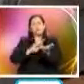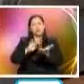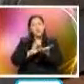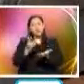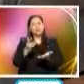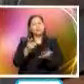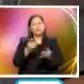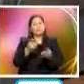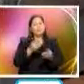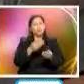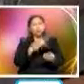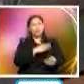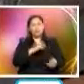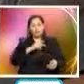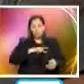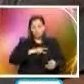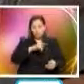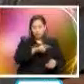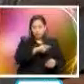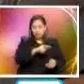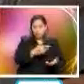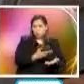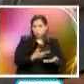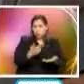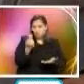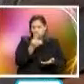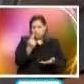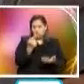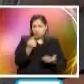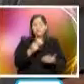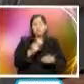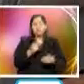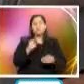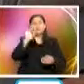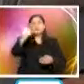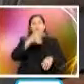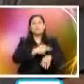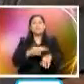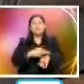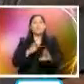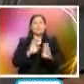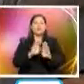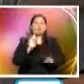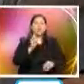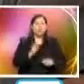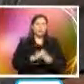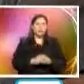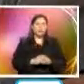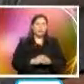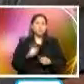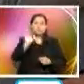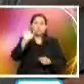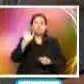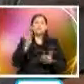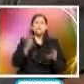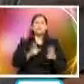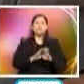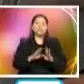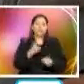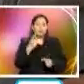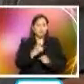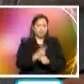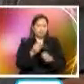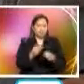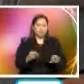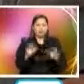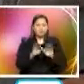los servicios que mi hijo, ¿no?, requiere. ¿Qué tengo que hacer? ¿Cómo dar ese primer paso? Bueno, es importante